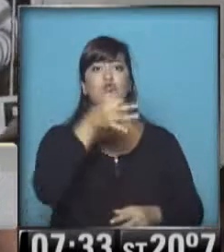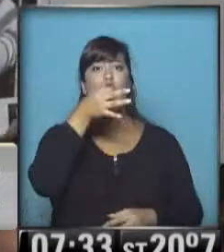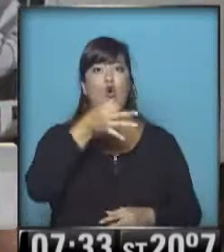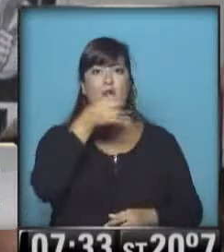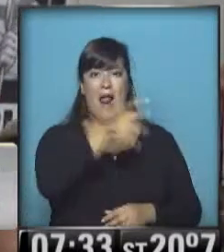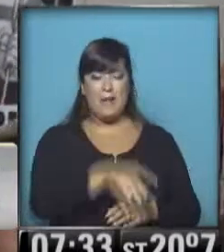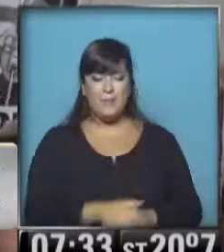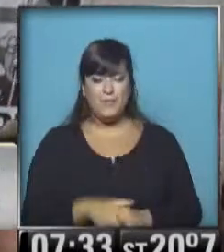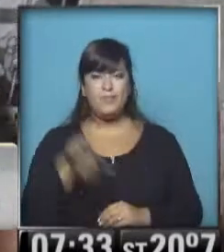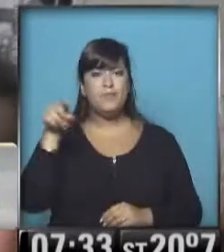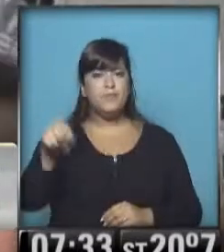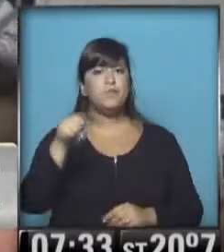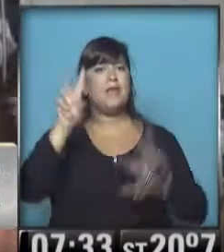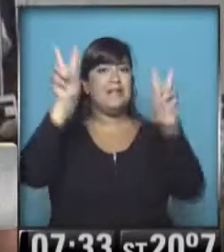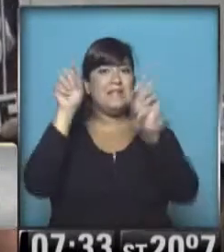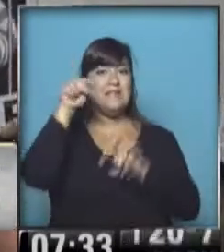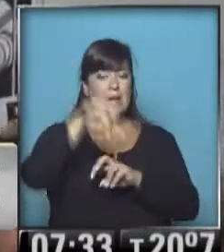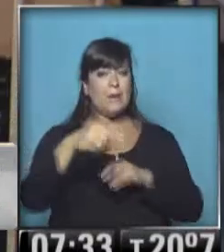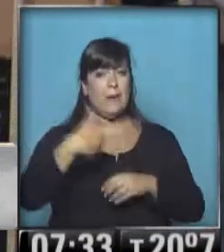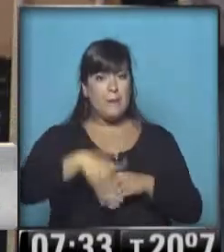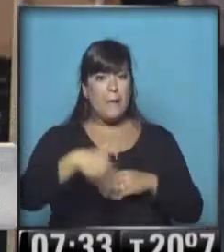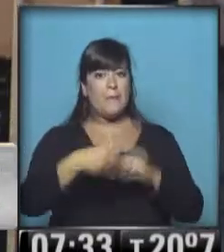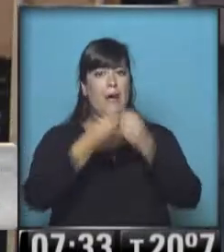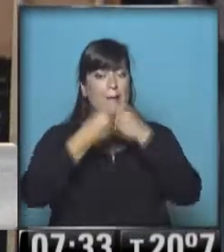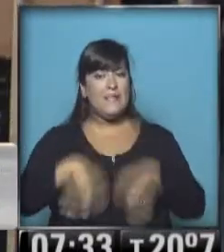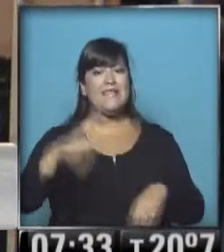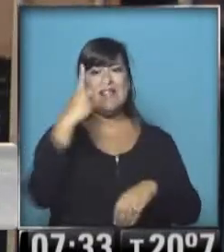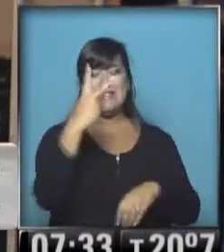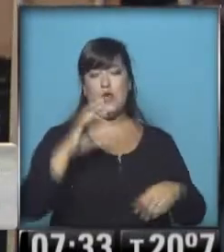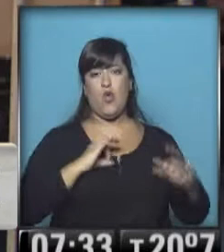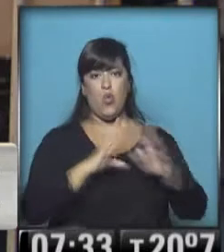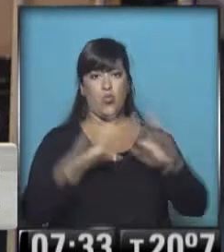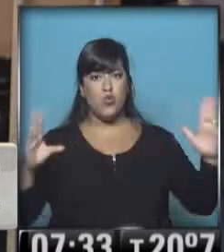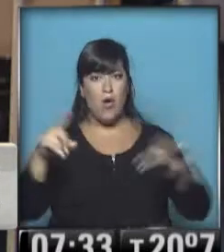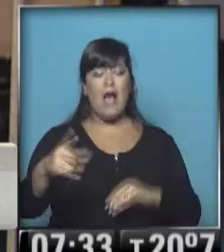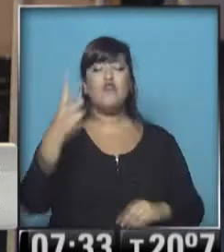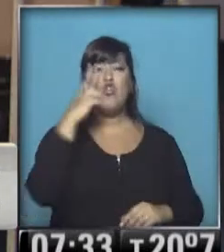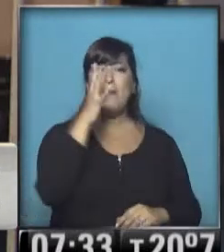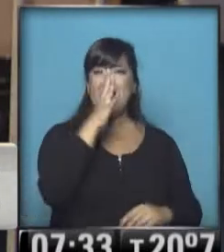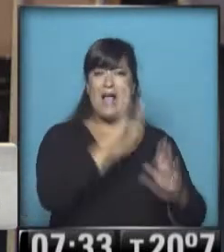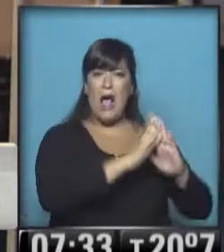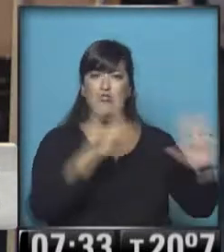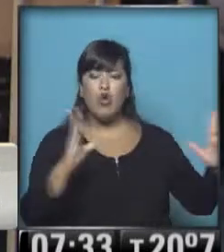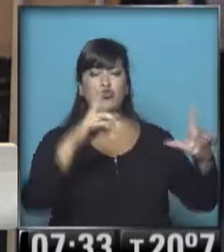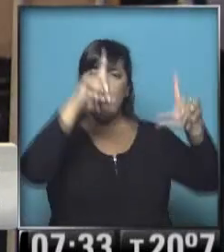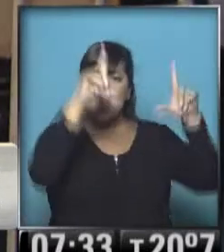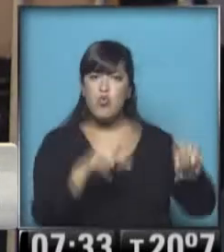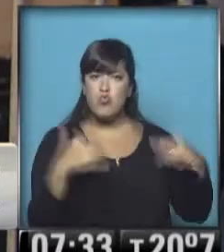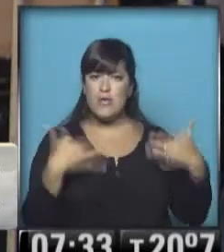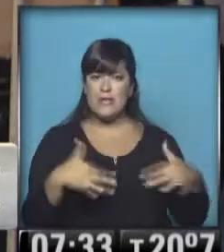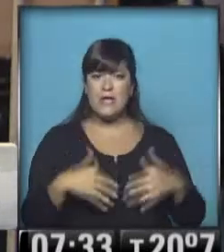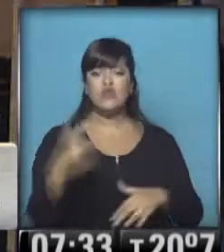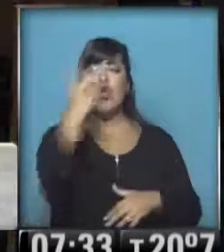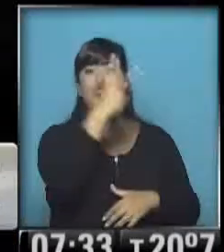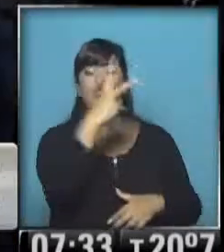La causa está comenzando su segundo año, todo 2014 fue muy intenso, hubo